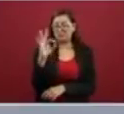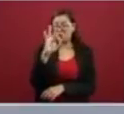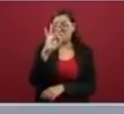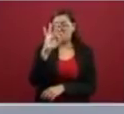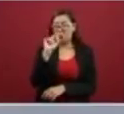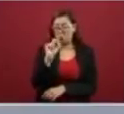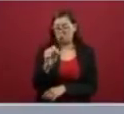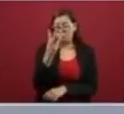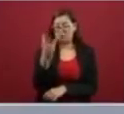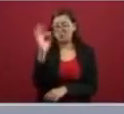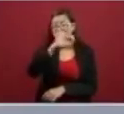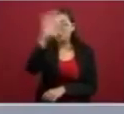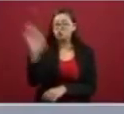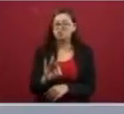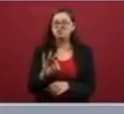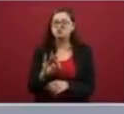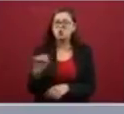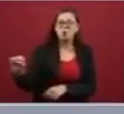5.3 a